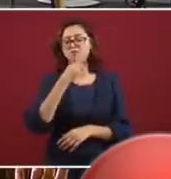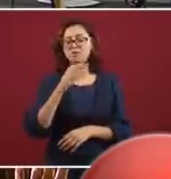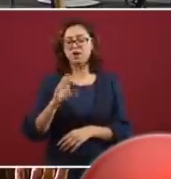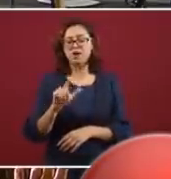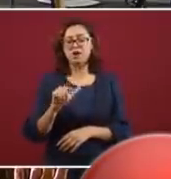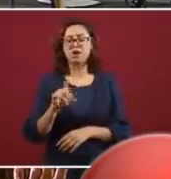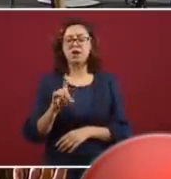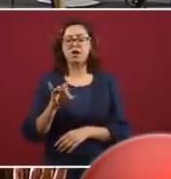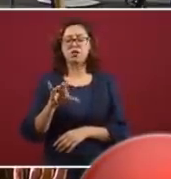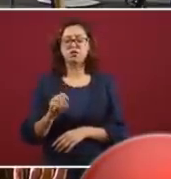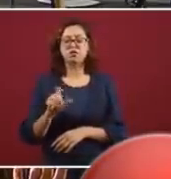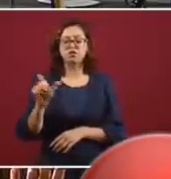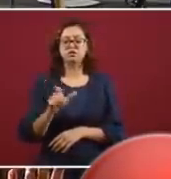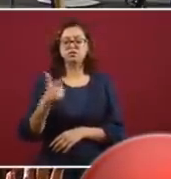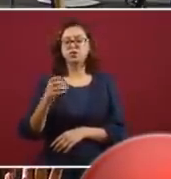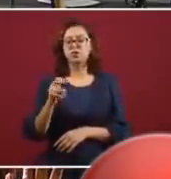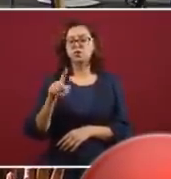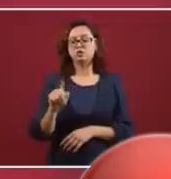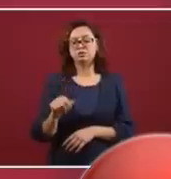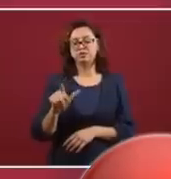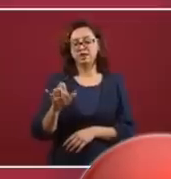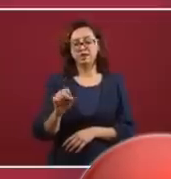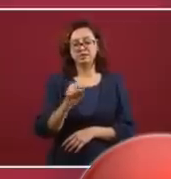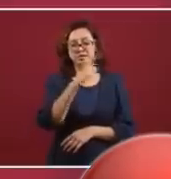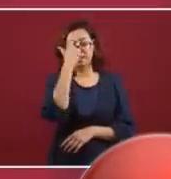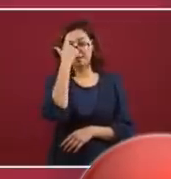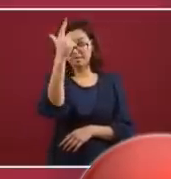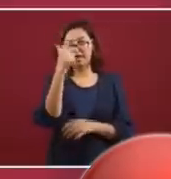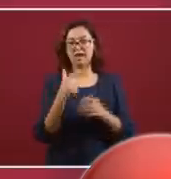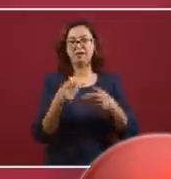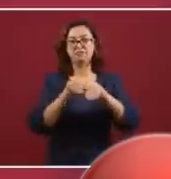que produjo la información.